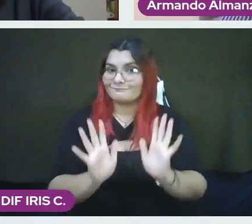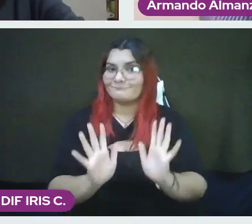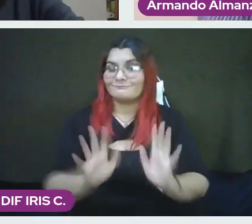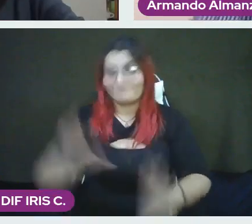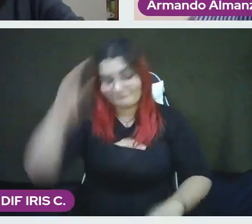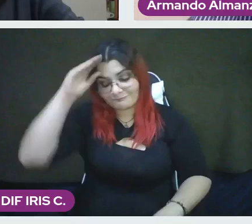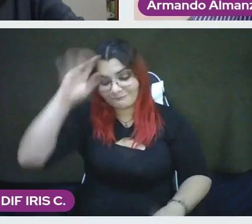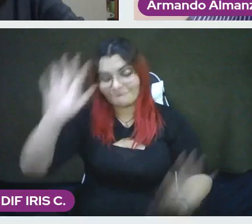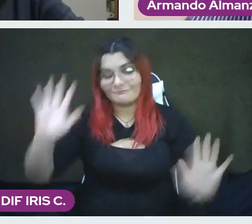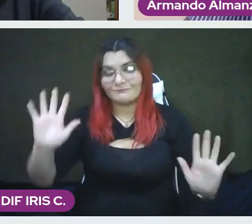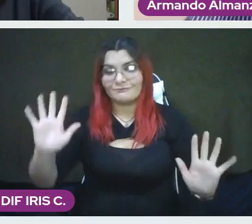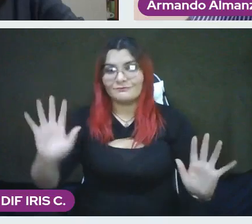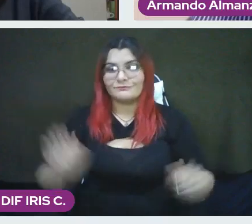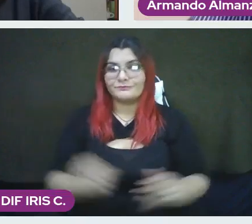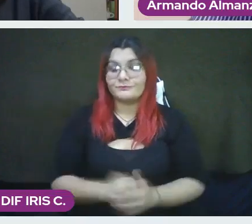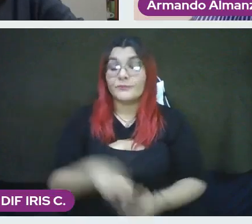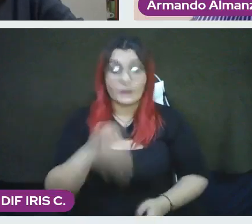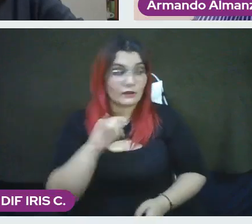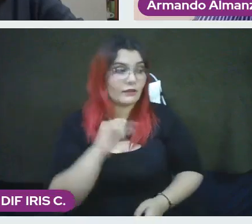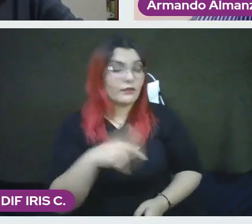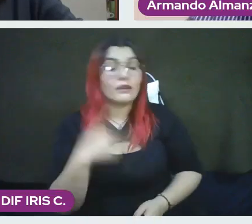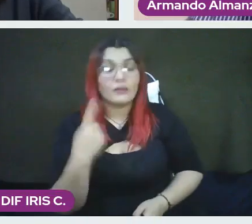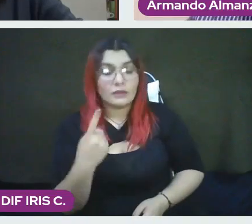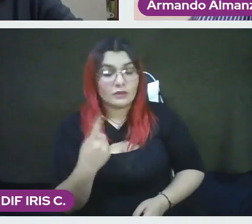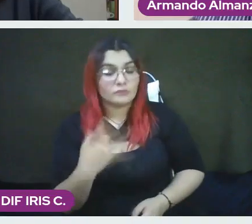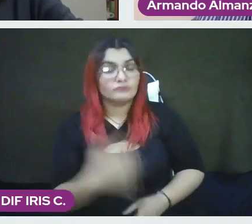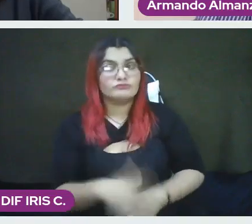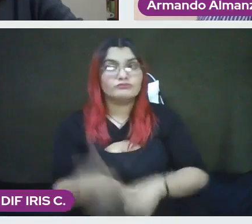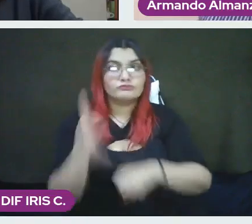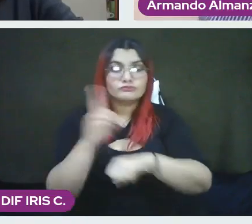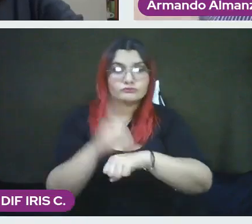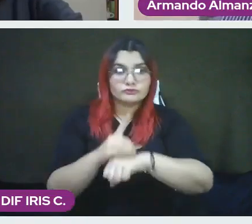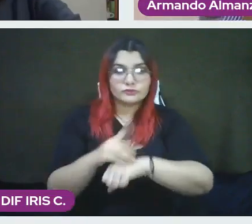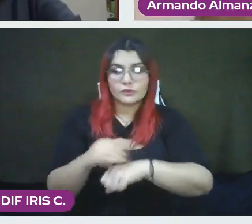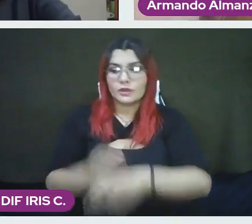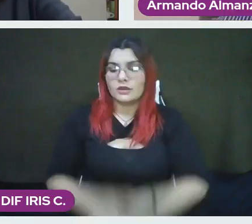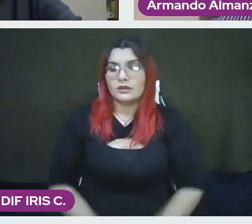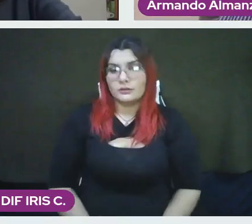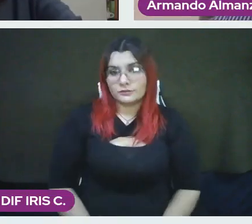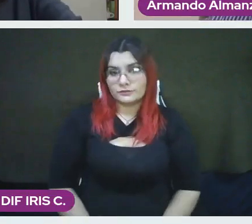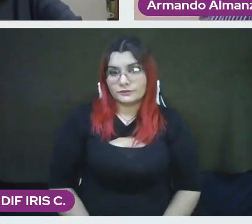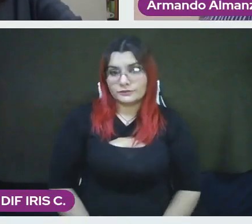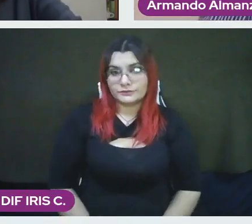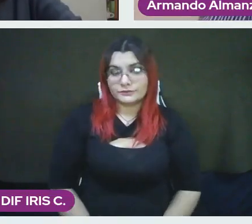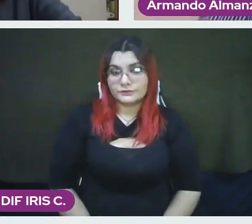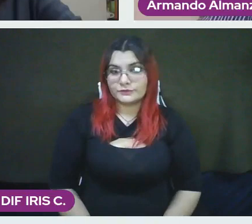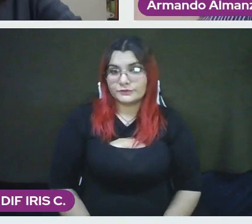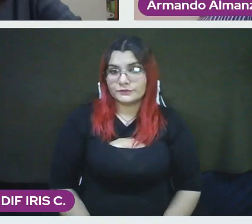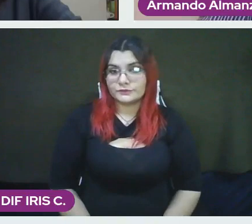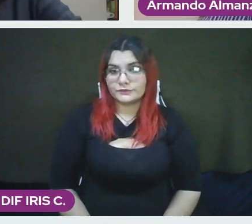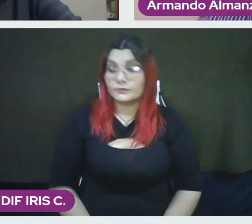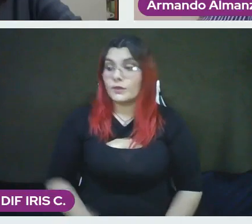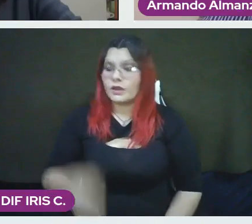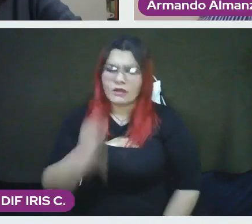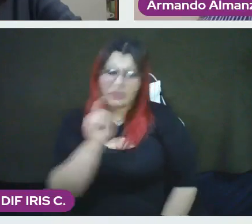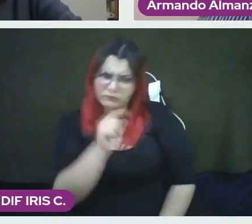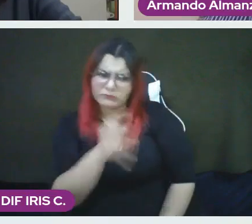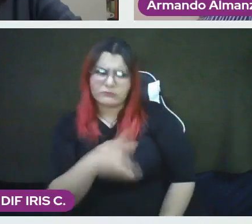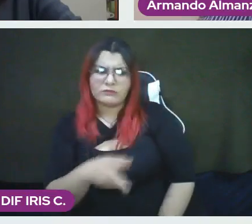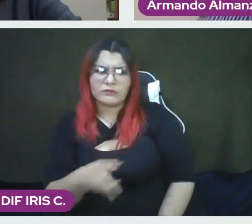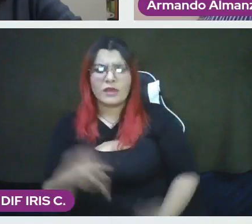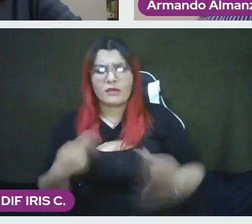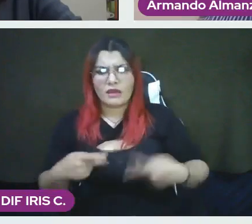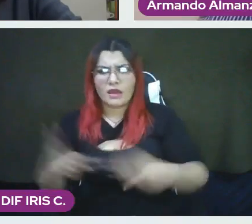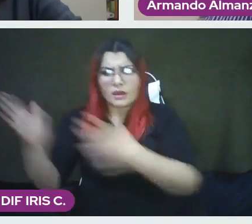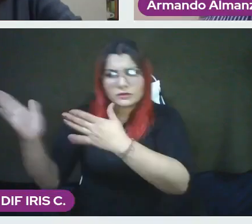En una ocasión, voy a poner esto como ejemplo, en una ocasión llegamos con una persona que había pedido a